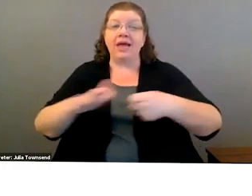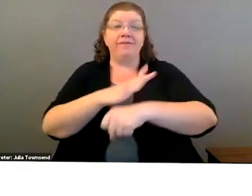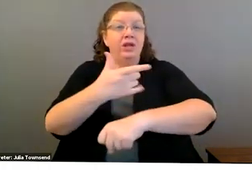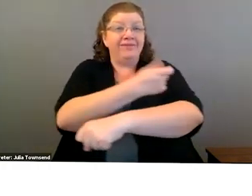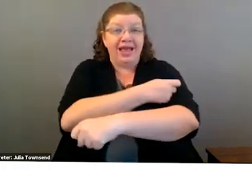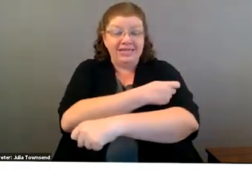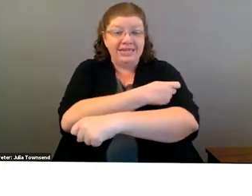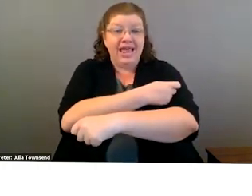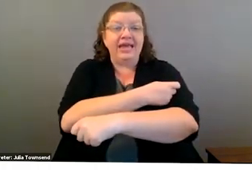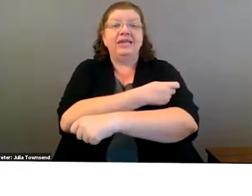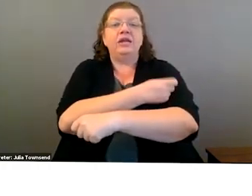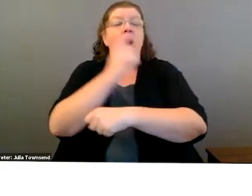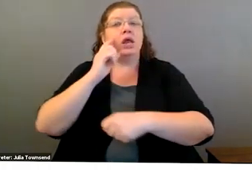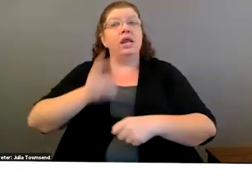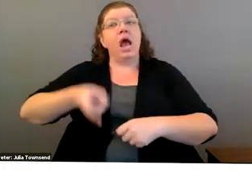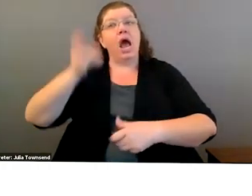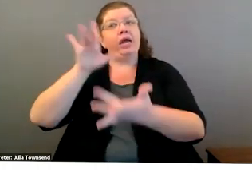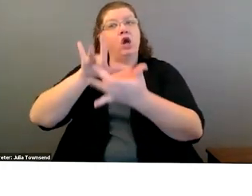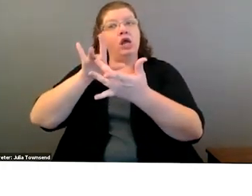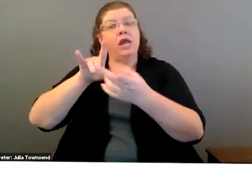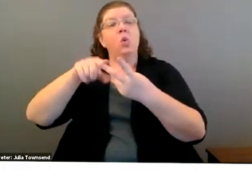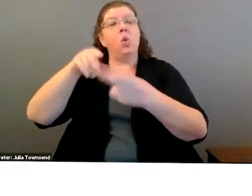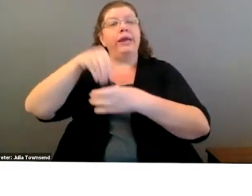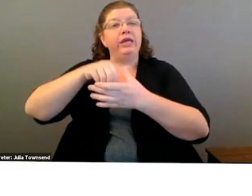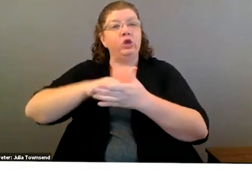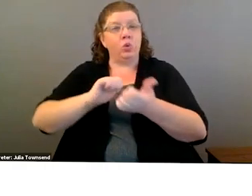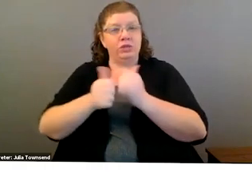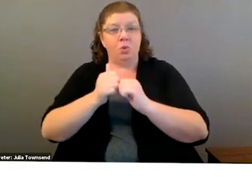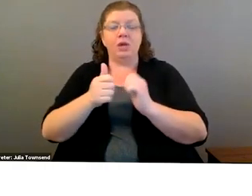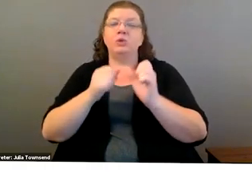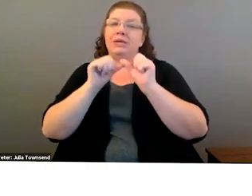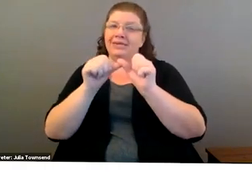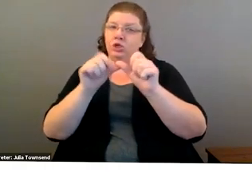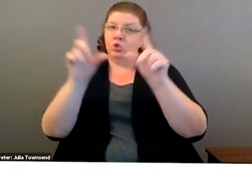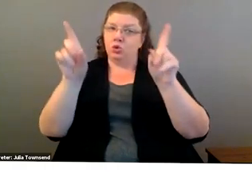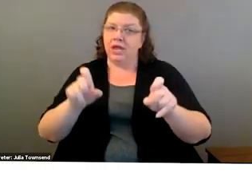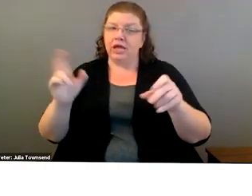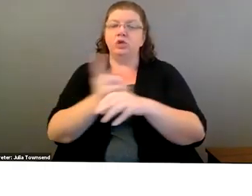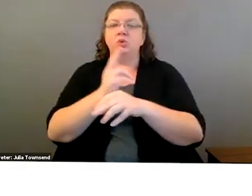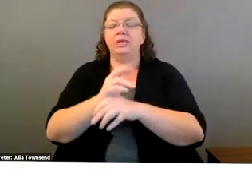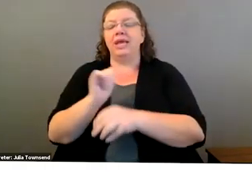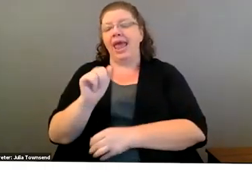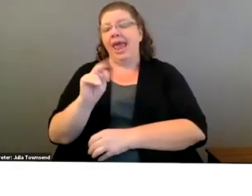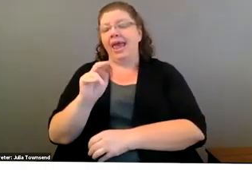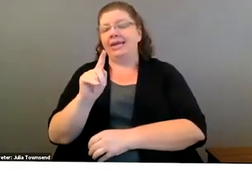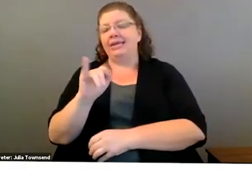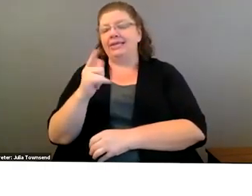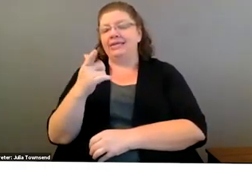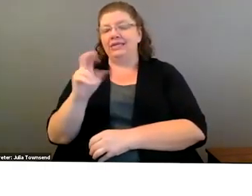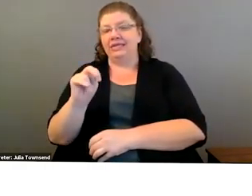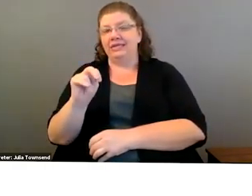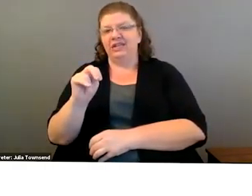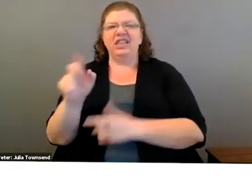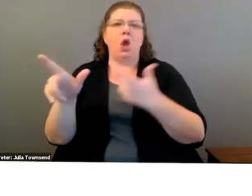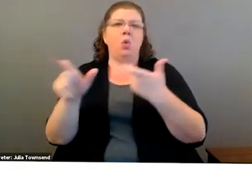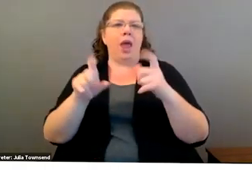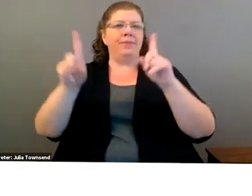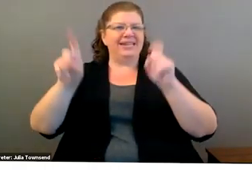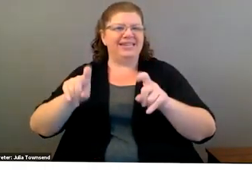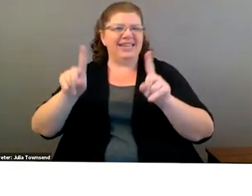vacunados por completo y que están en deportes de alto contacto se siguen haciendo la prueba utilizando la prueba rápida